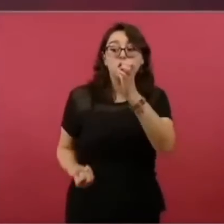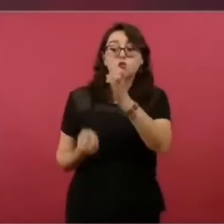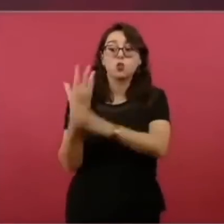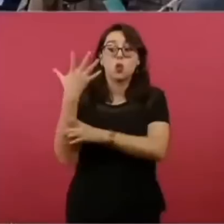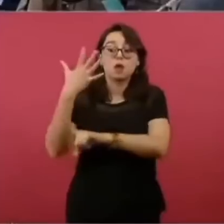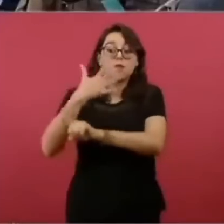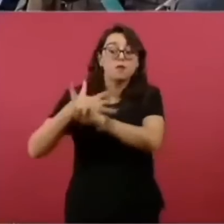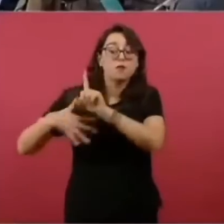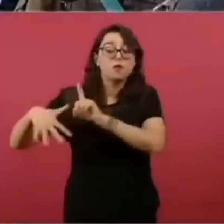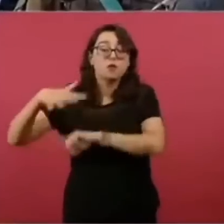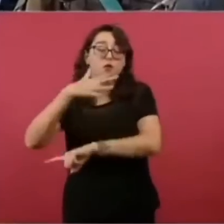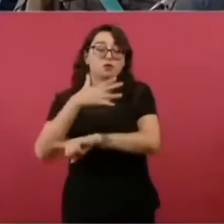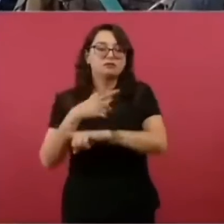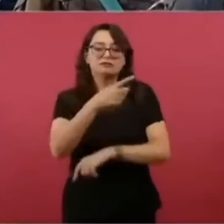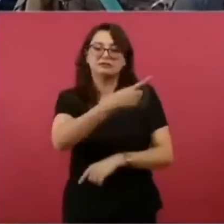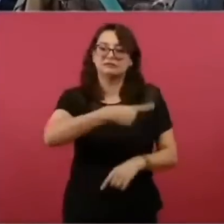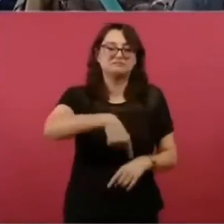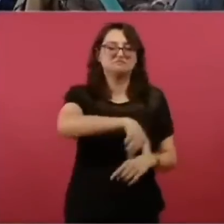pusieron